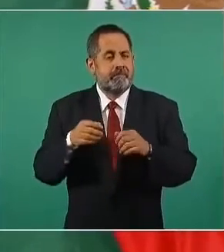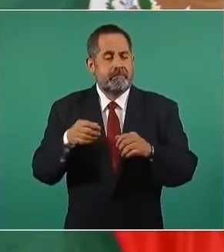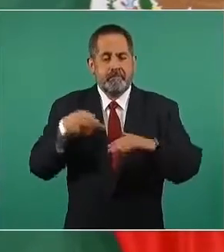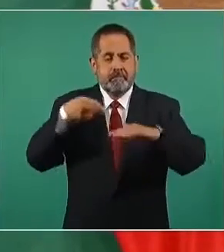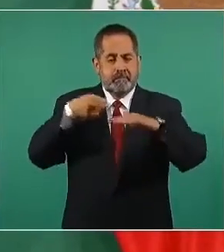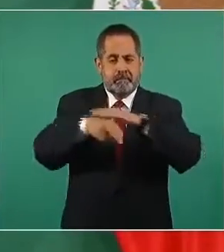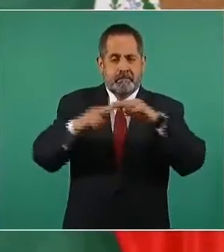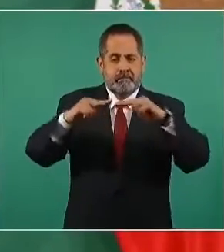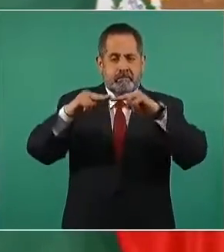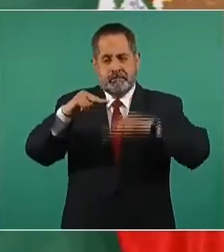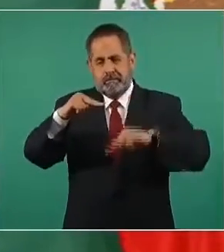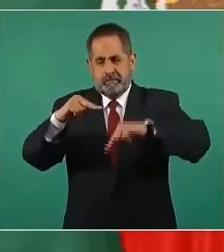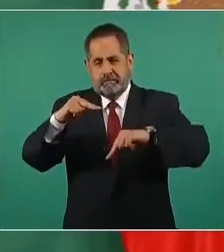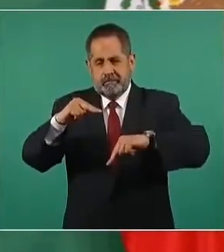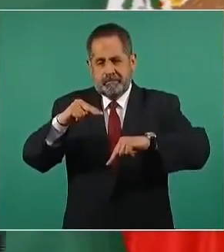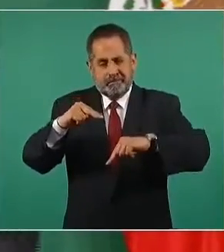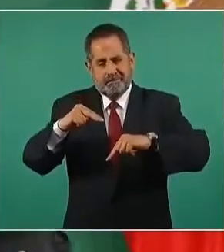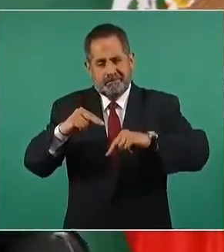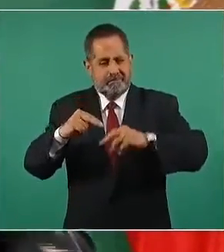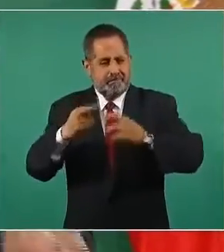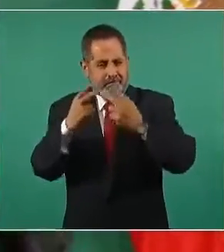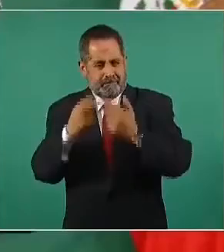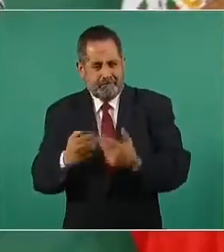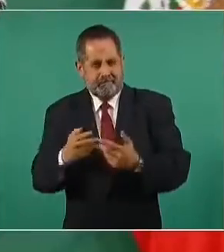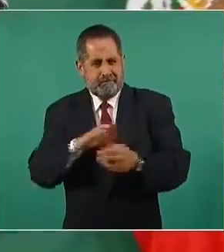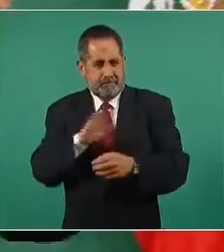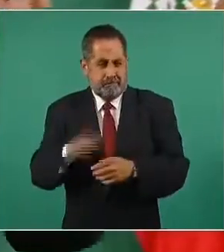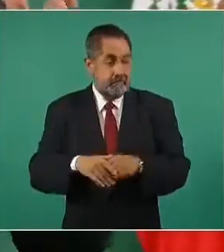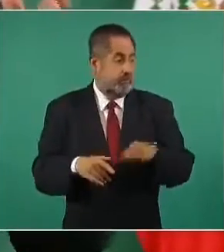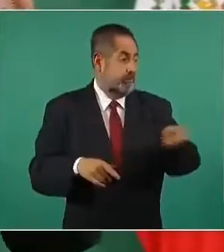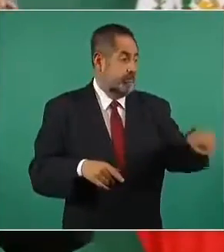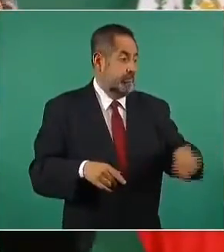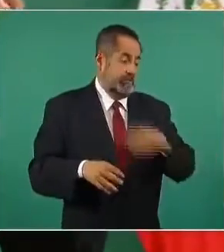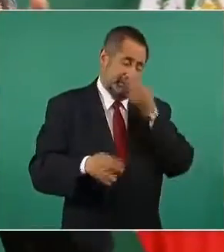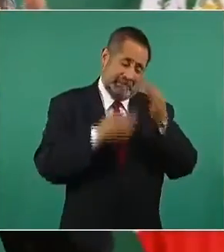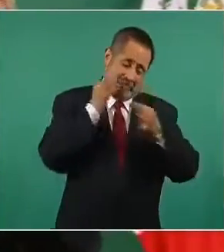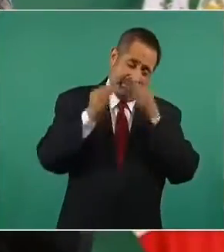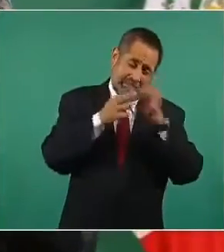metro. Fue tremendo el bombardeo.